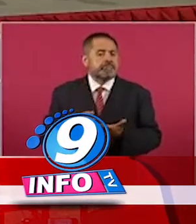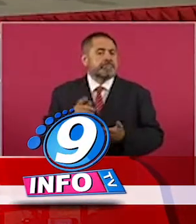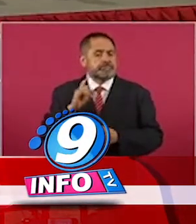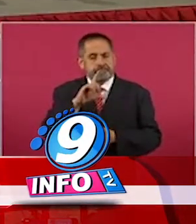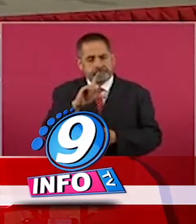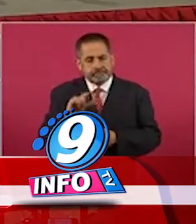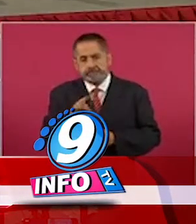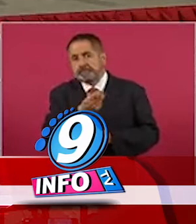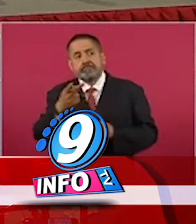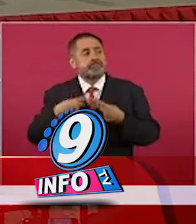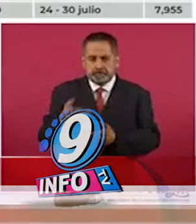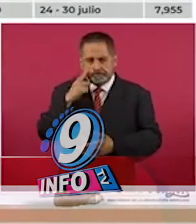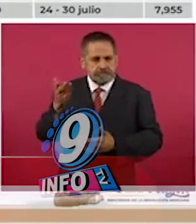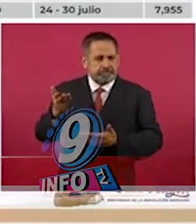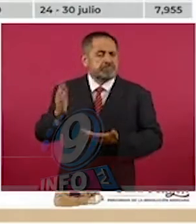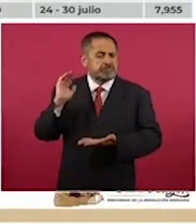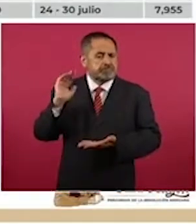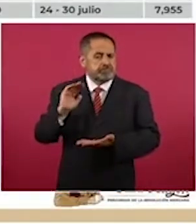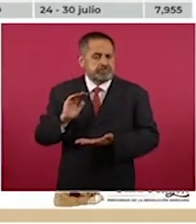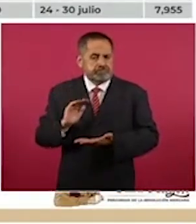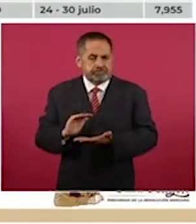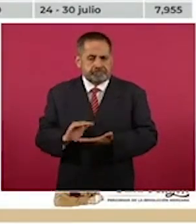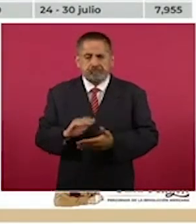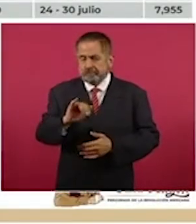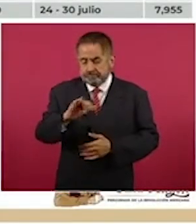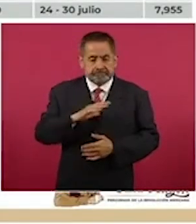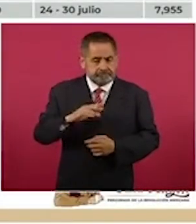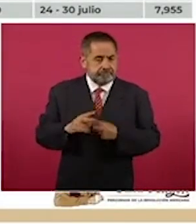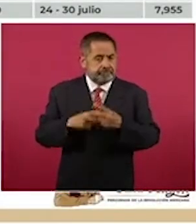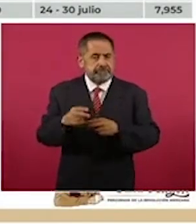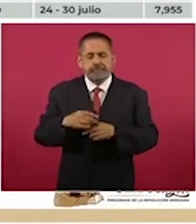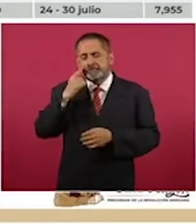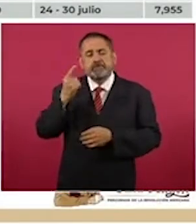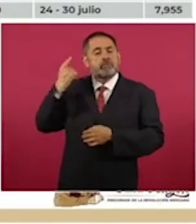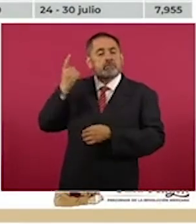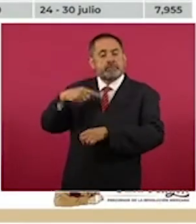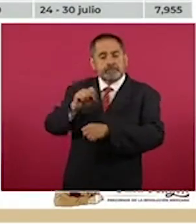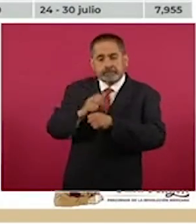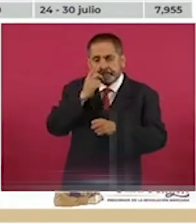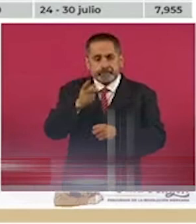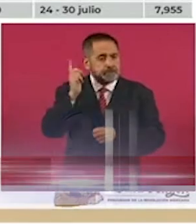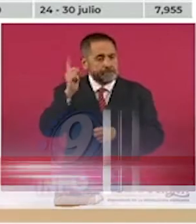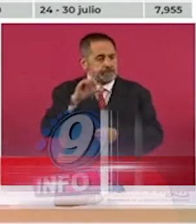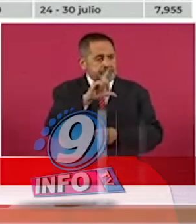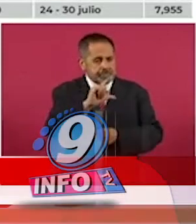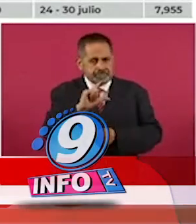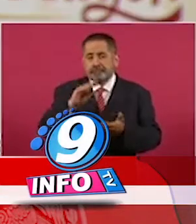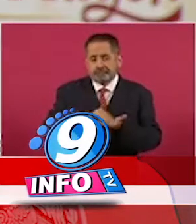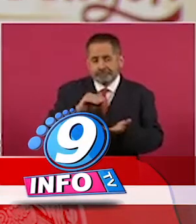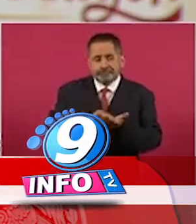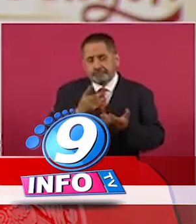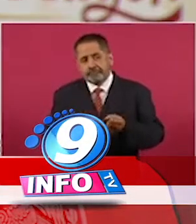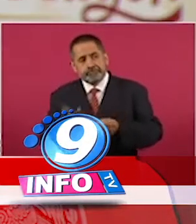pendiente de la evolución de la enfermedad si presenta complicaciones debe solicitar atención médica cabe recordar que